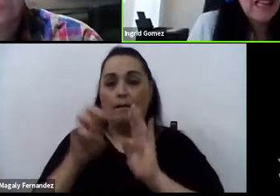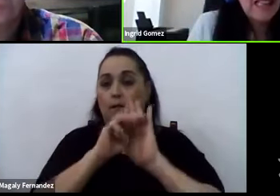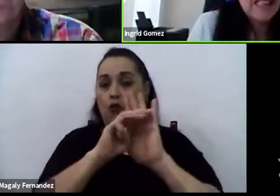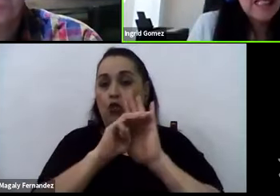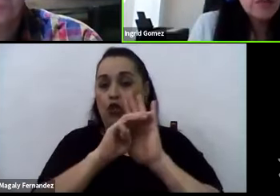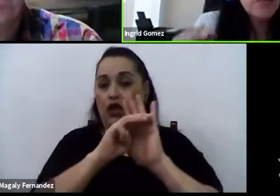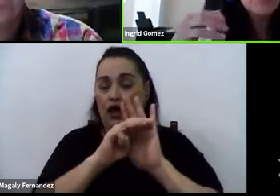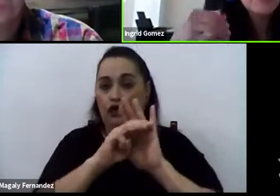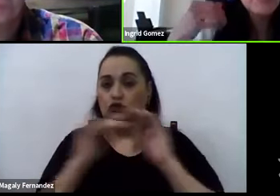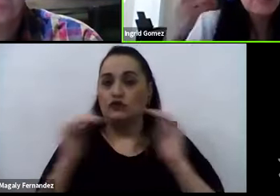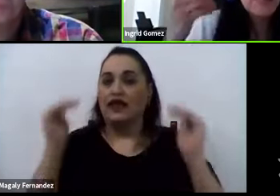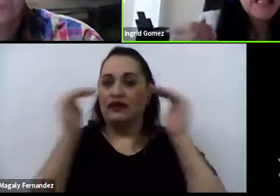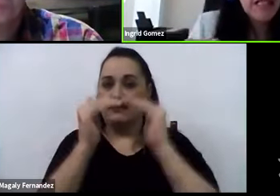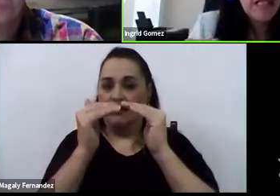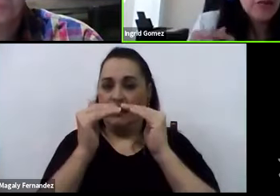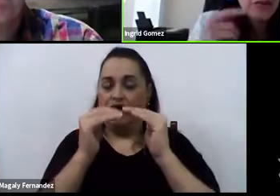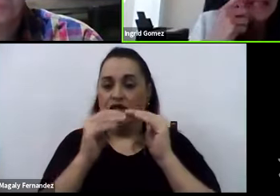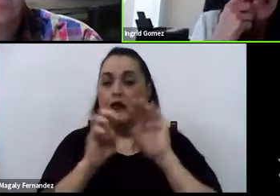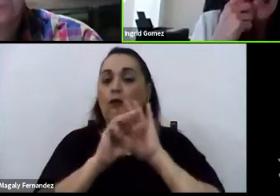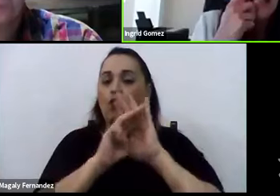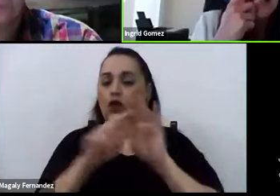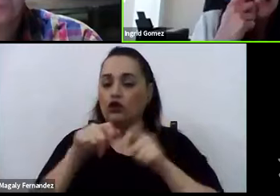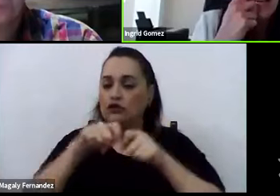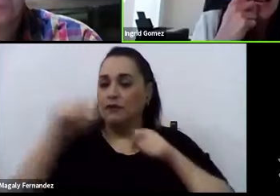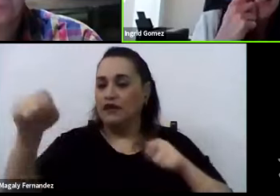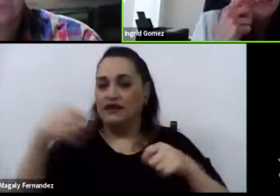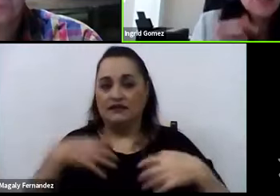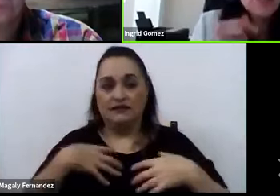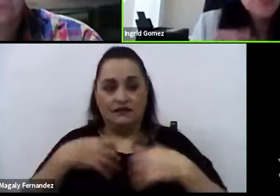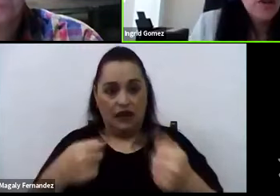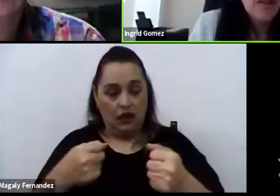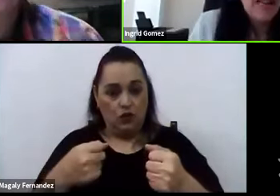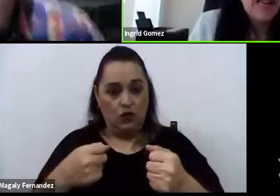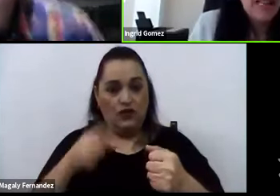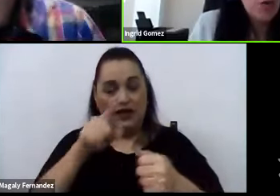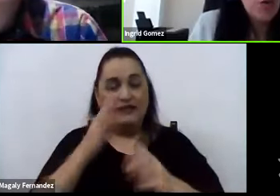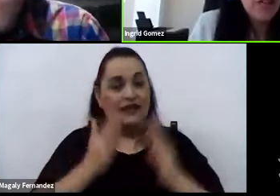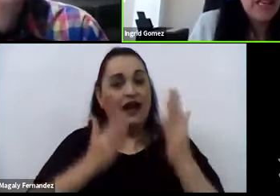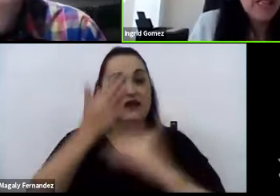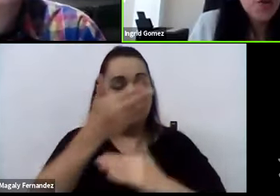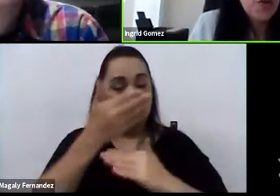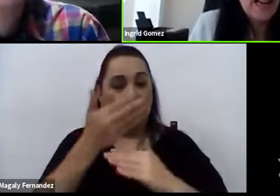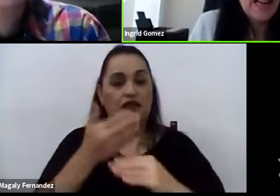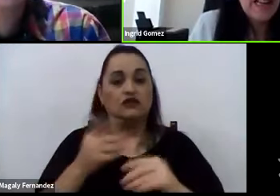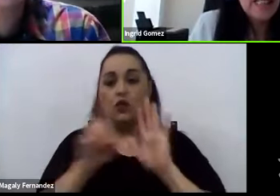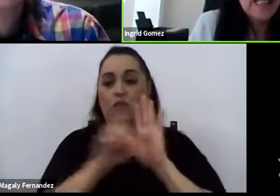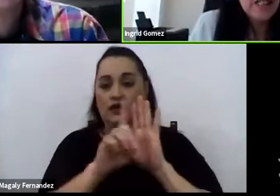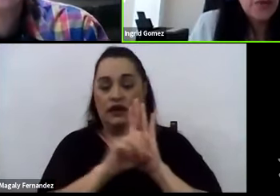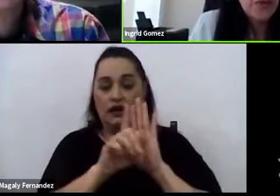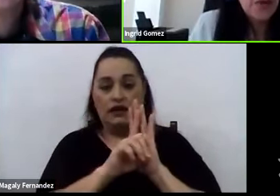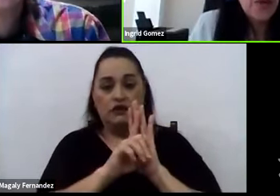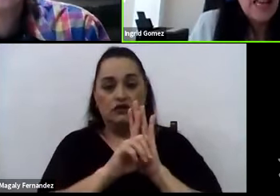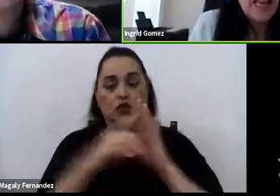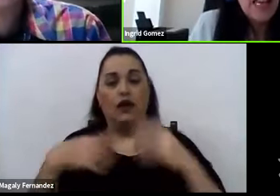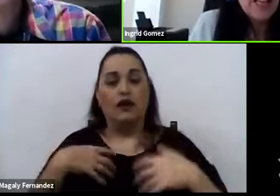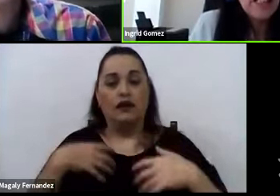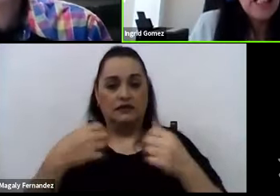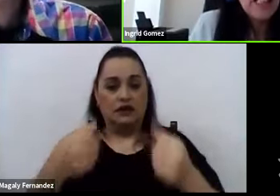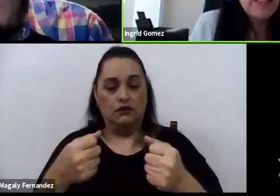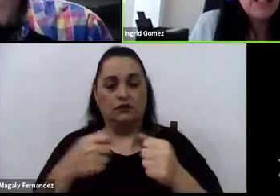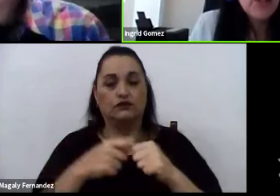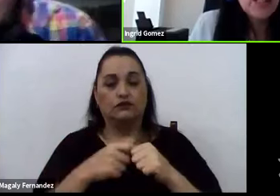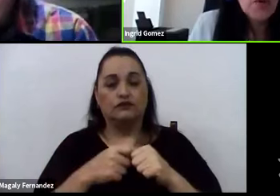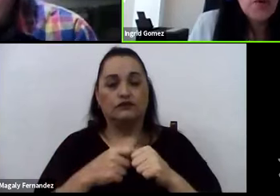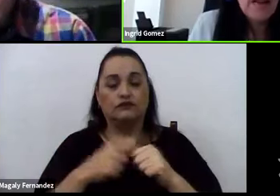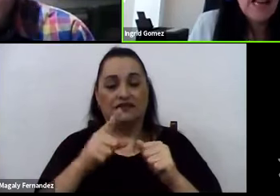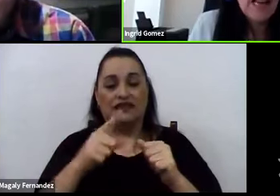de equidad, estos modelos de medir salud y este acceso o derecho a la salud. ¿Es